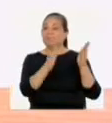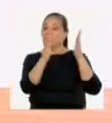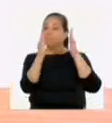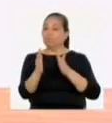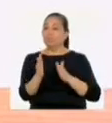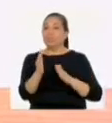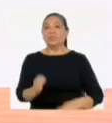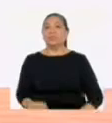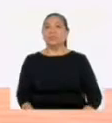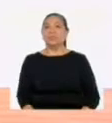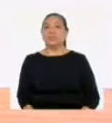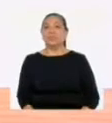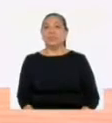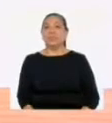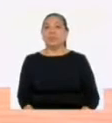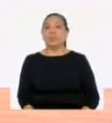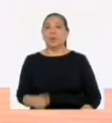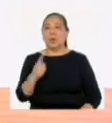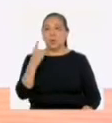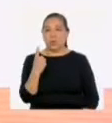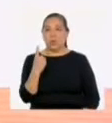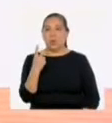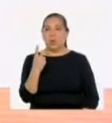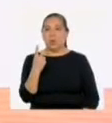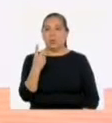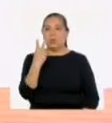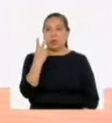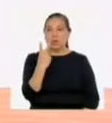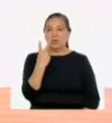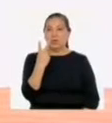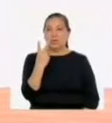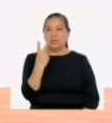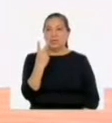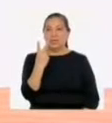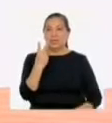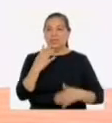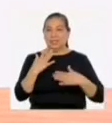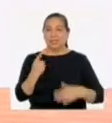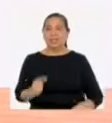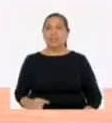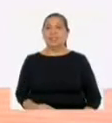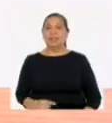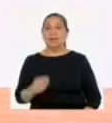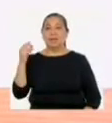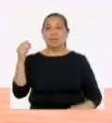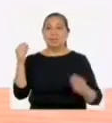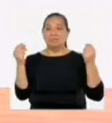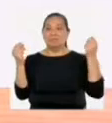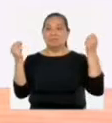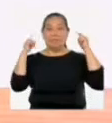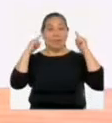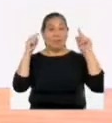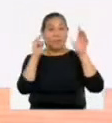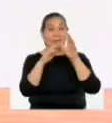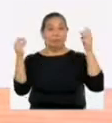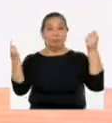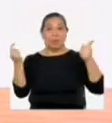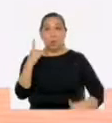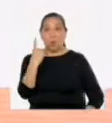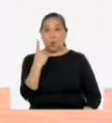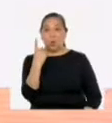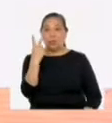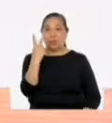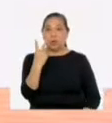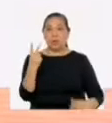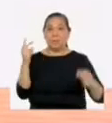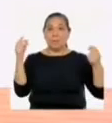Siguiente ejercicio. 1, 2. Y aquí le agregamos, boom, un chasquido de dedos.